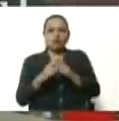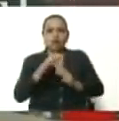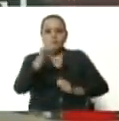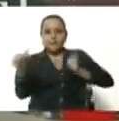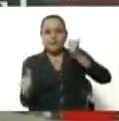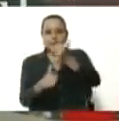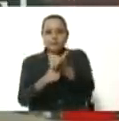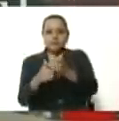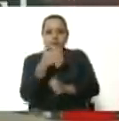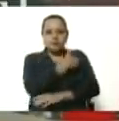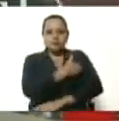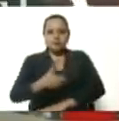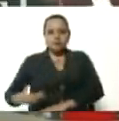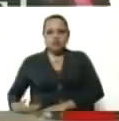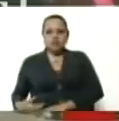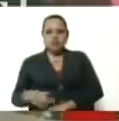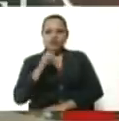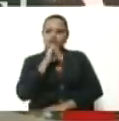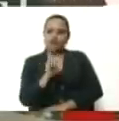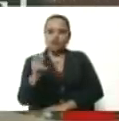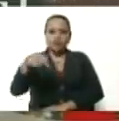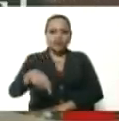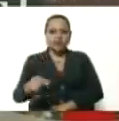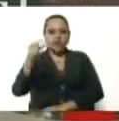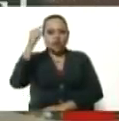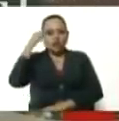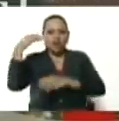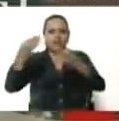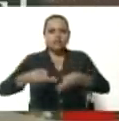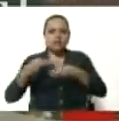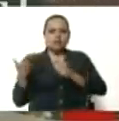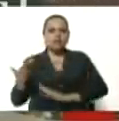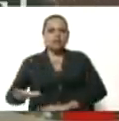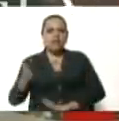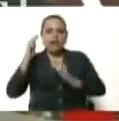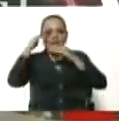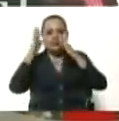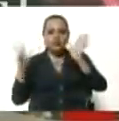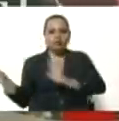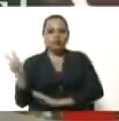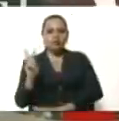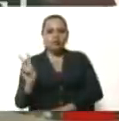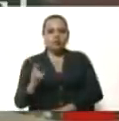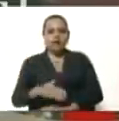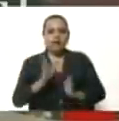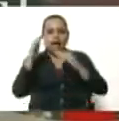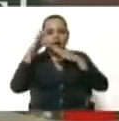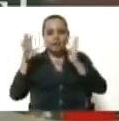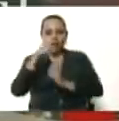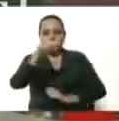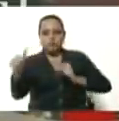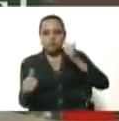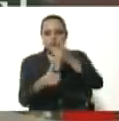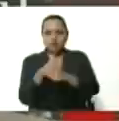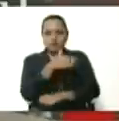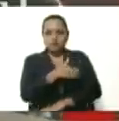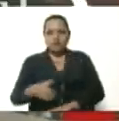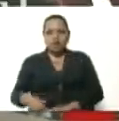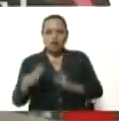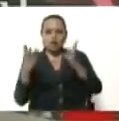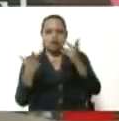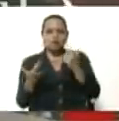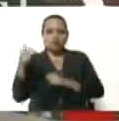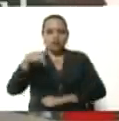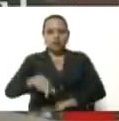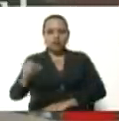vicepresidenta, bueno, el informe del día de hoy, siempre es importante, atención Venezuela, vamos a escuchar a la vicepresidenta con los números de